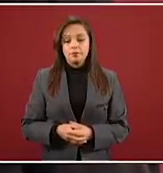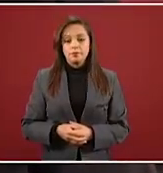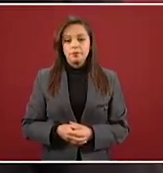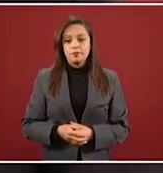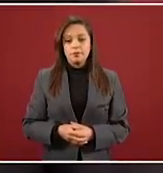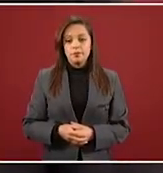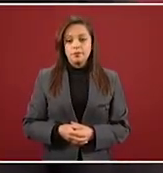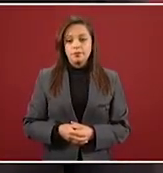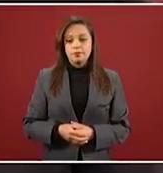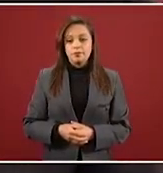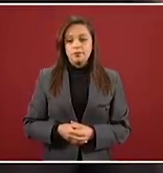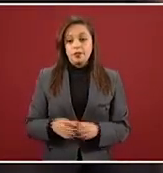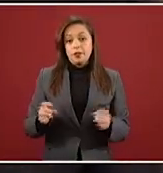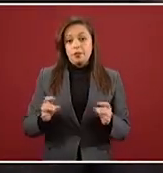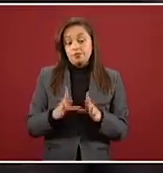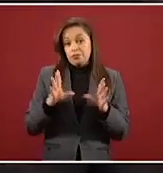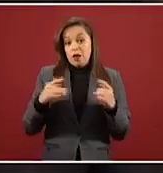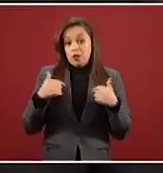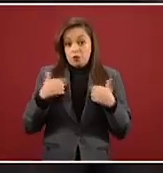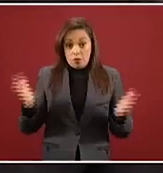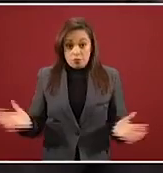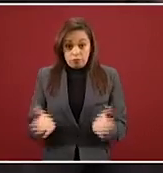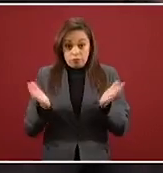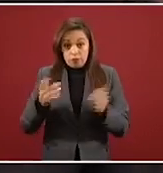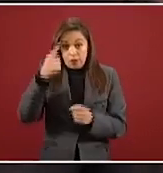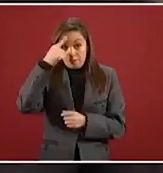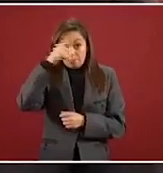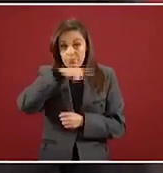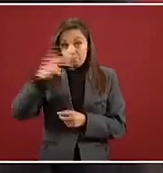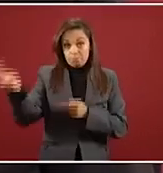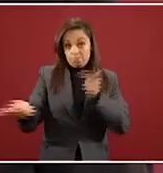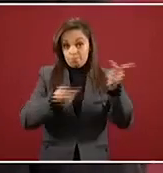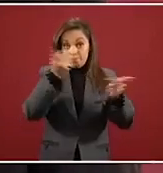la consulta, es distinto. ¿Sí? Eso